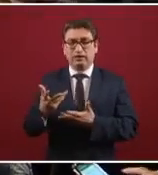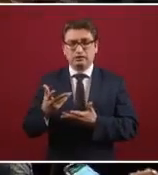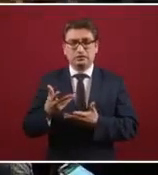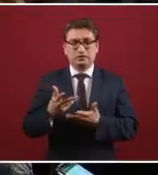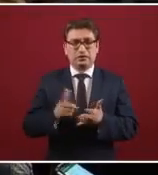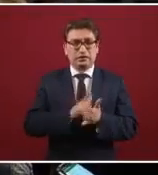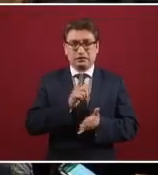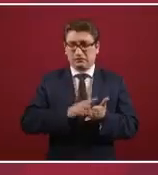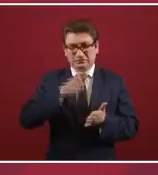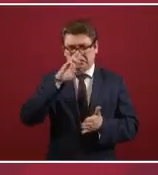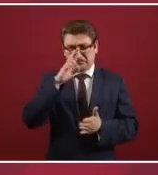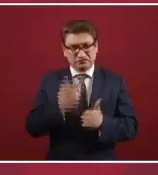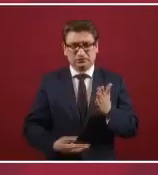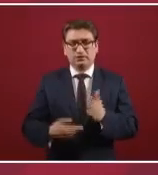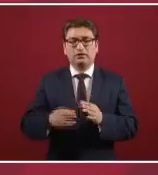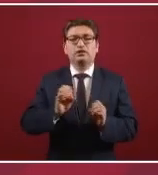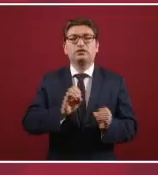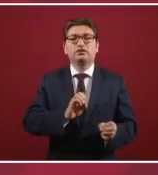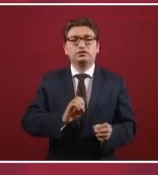ilícitas